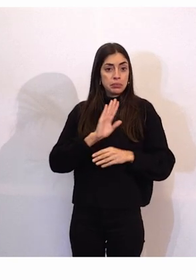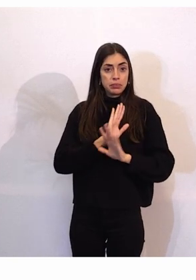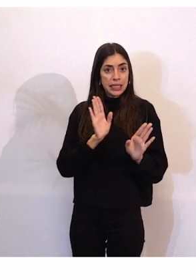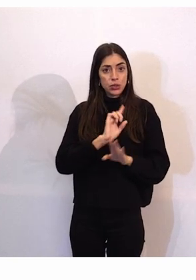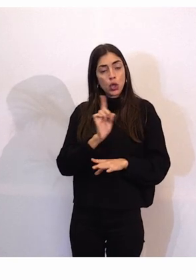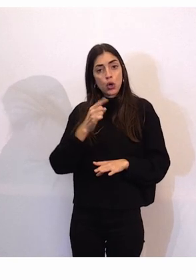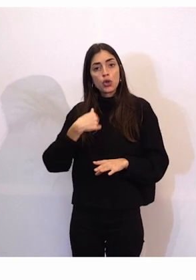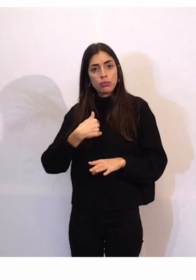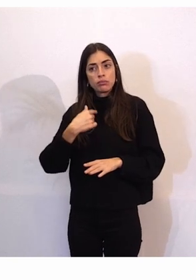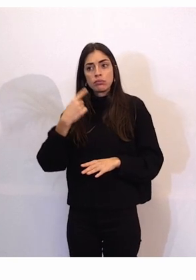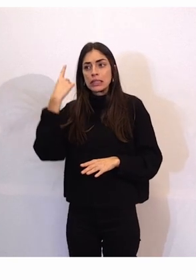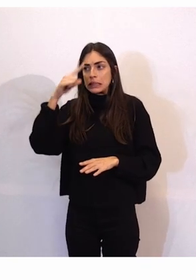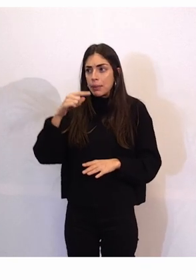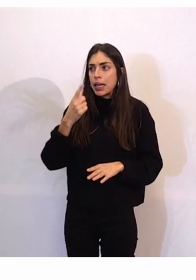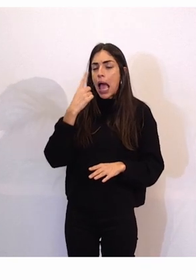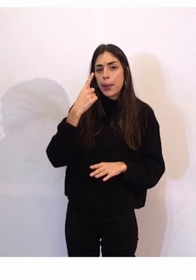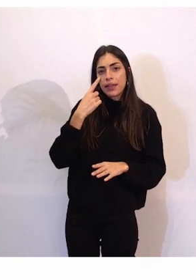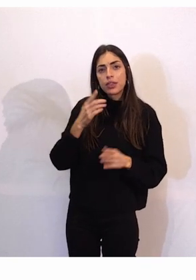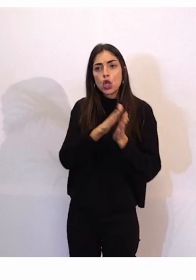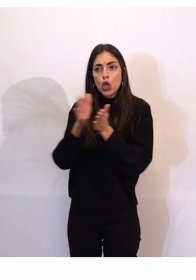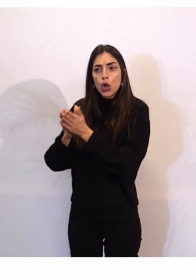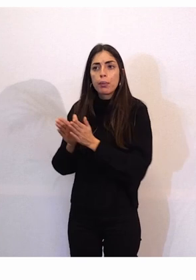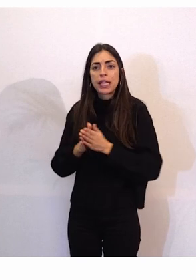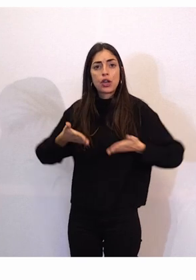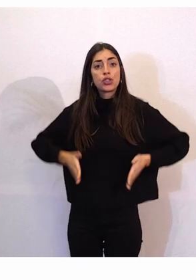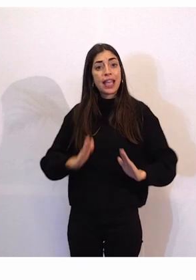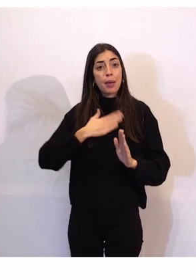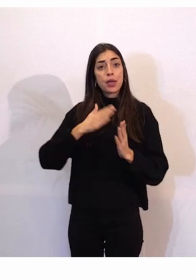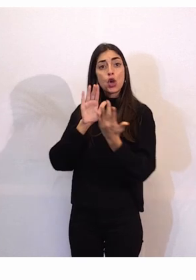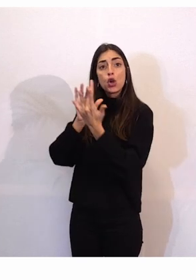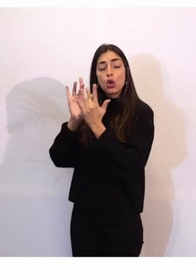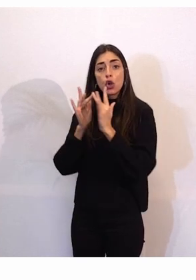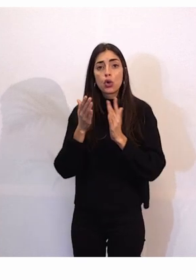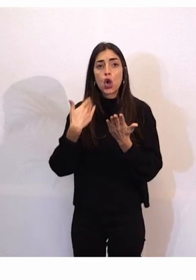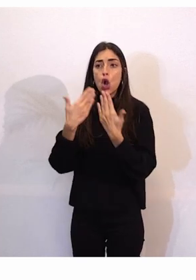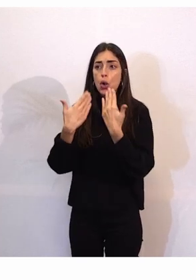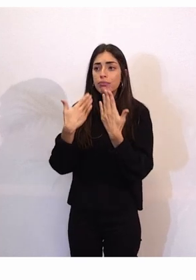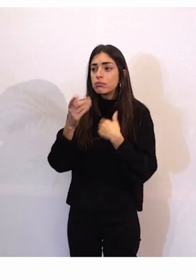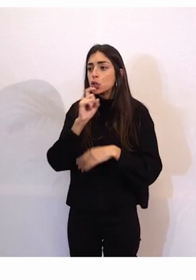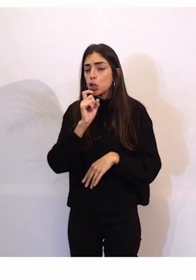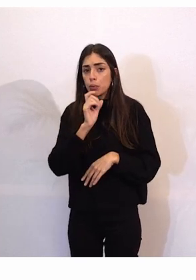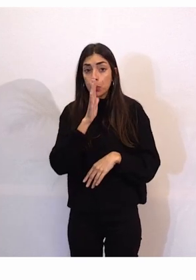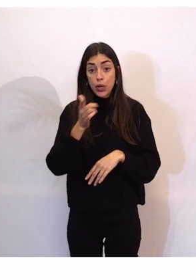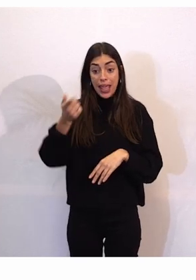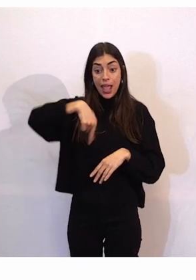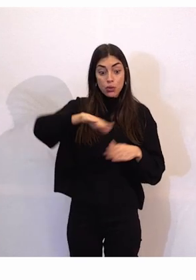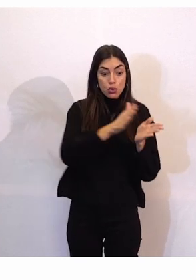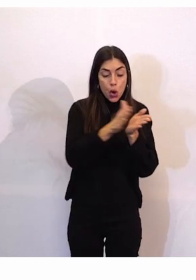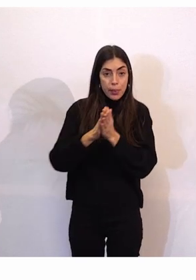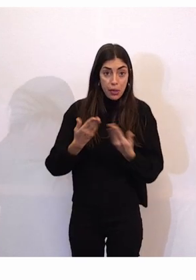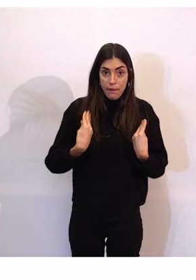comunicarme, saber cómo me tengo que comunicar con los compañeros de mi hija, que son sus compañeros de vida, son sus compañeros